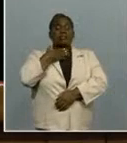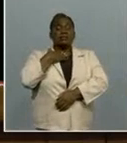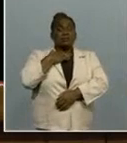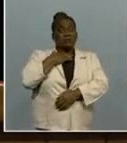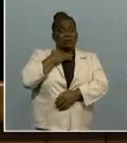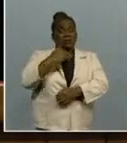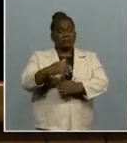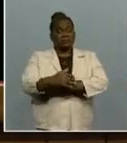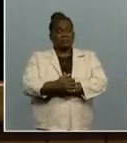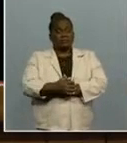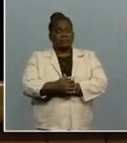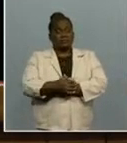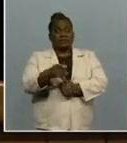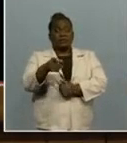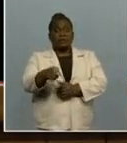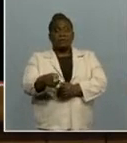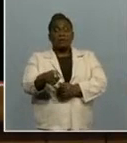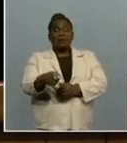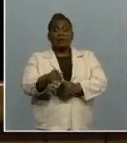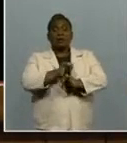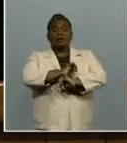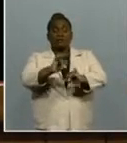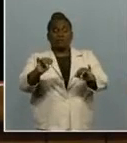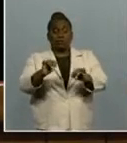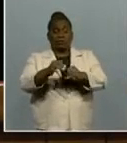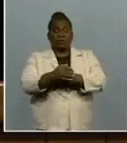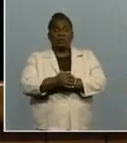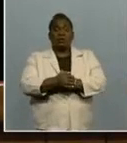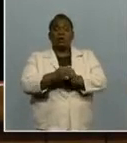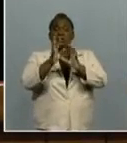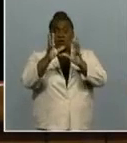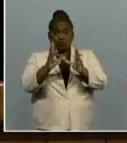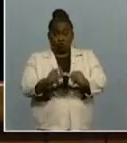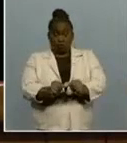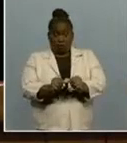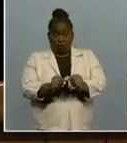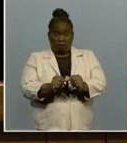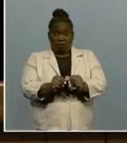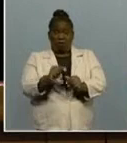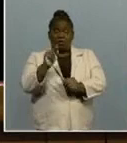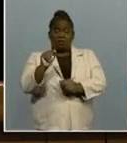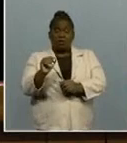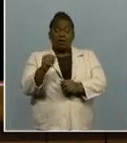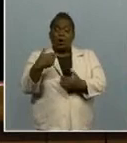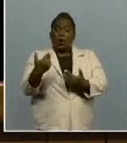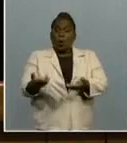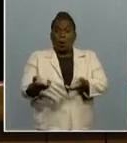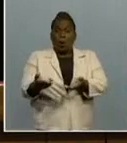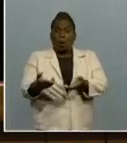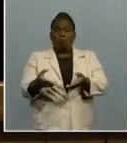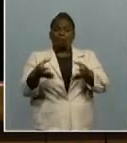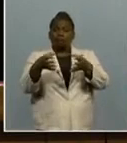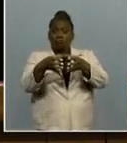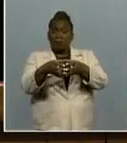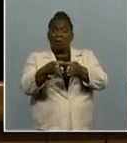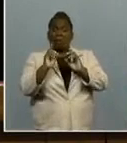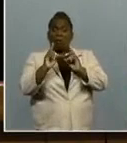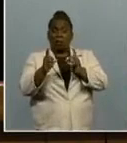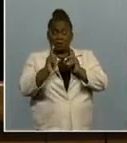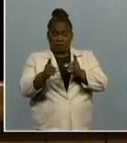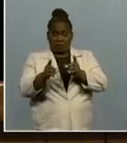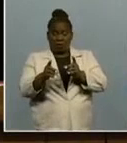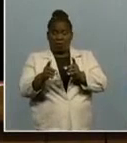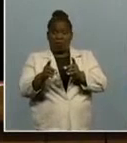para que dé a conocer los resultados y la integración del buró político y del secretariado